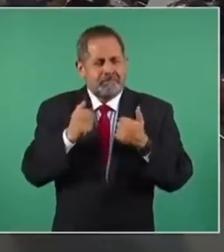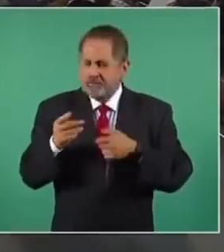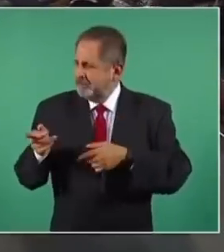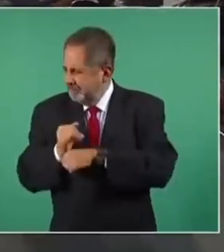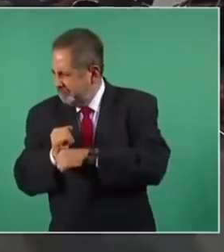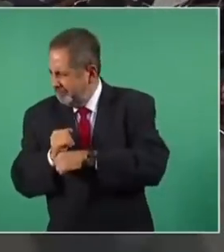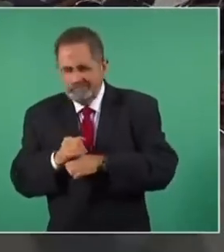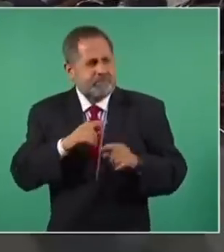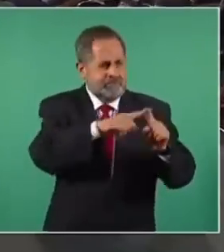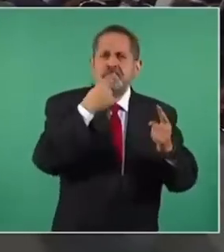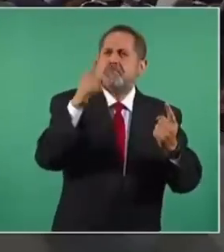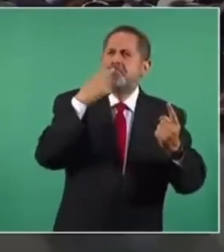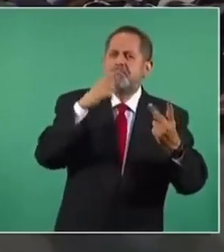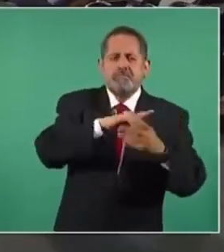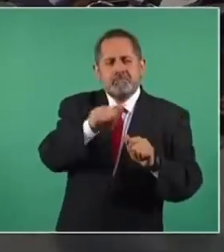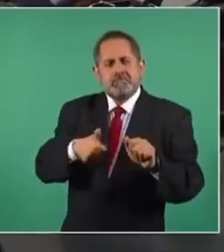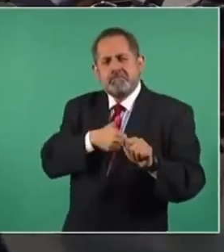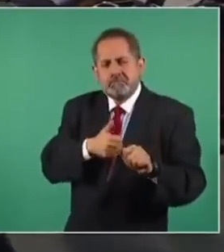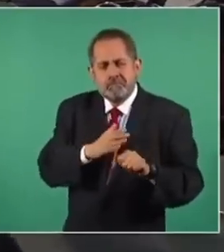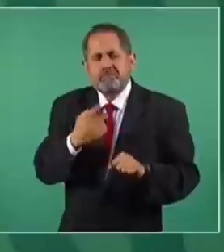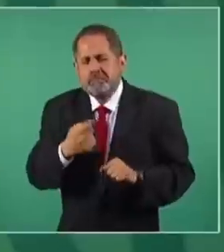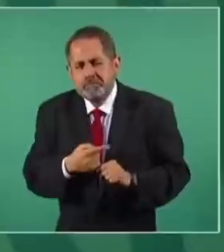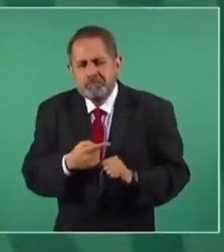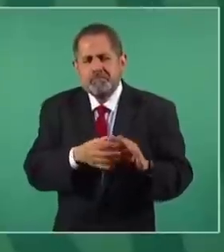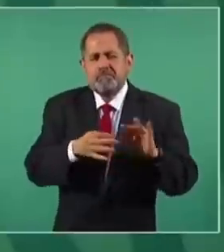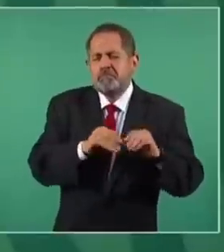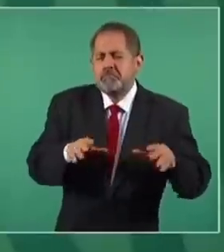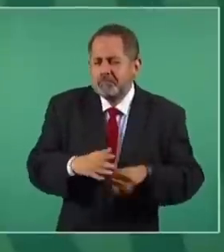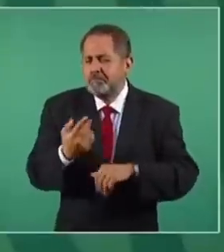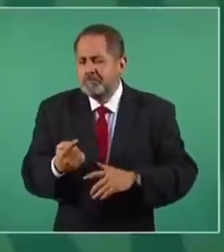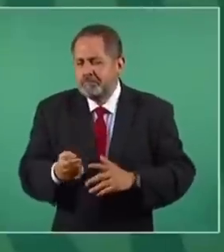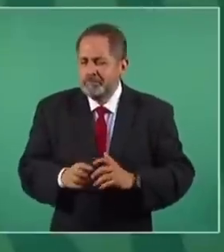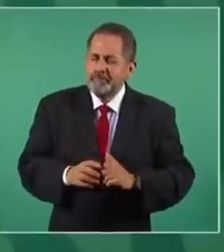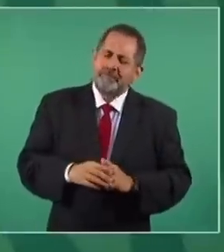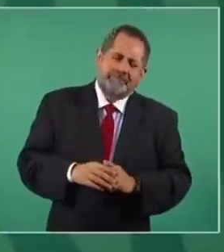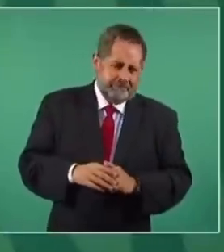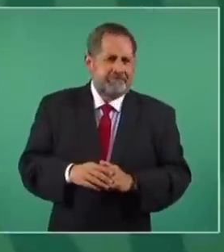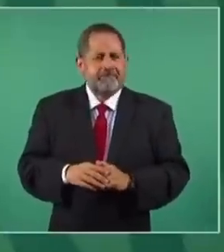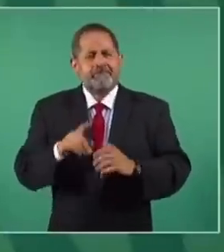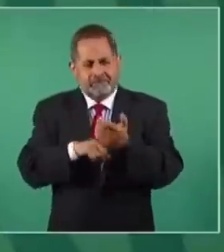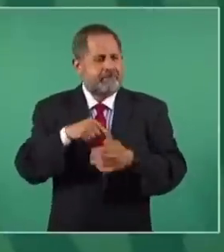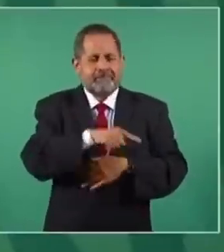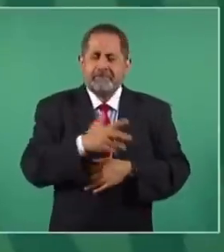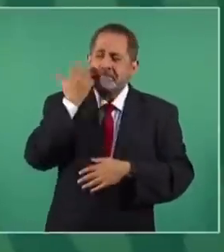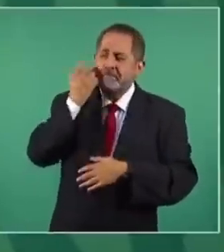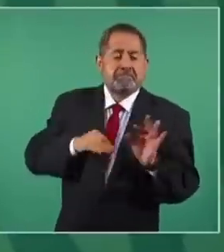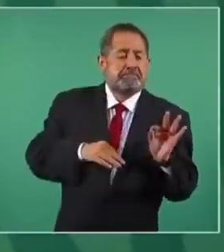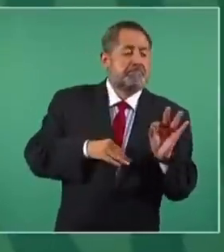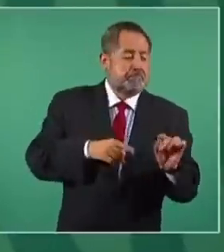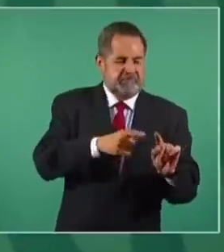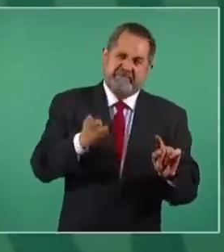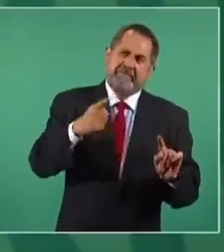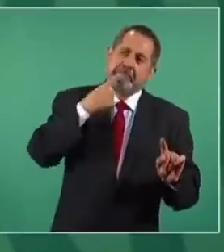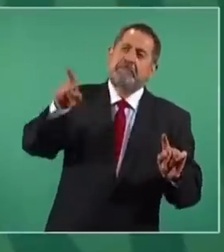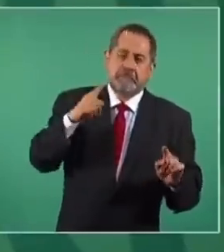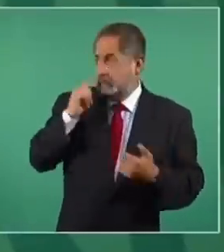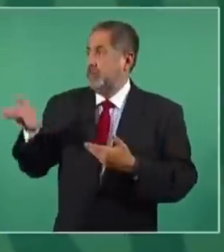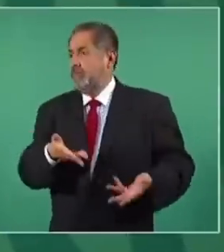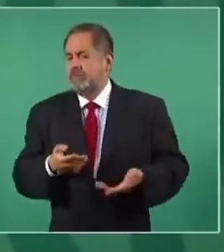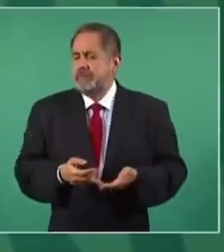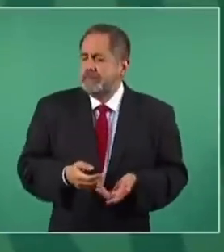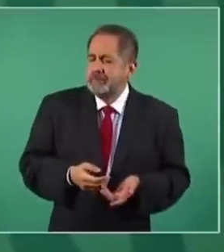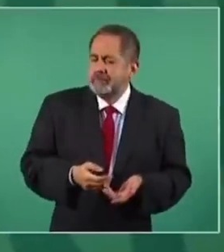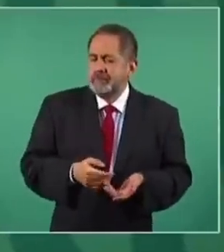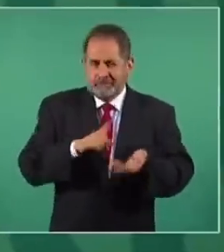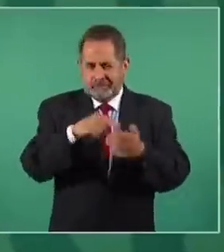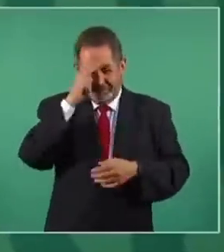investigara cómo se están haciendo estas promociones, porque también es un asunto de intereses. Imagínense